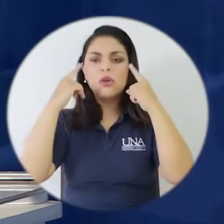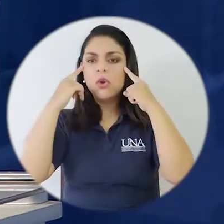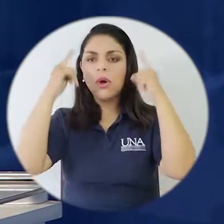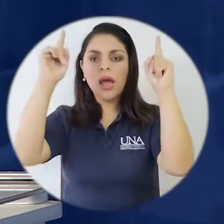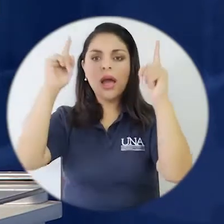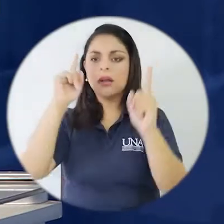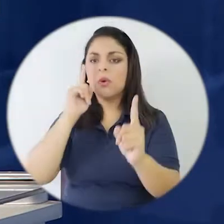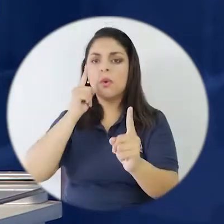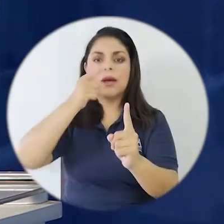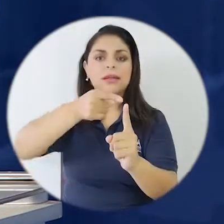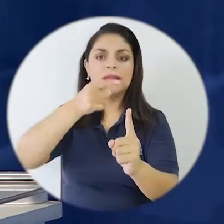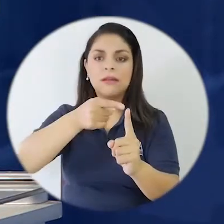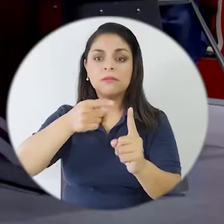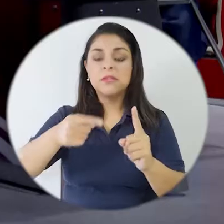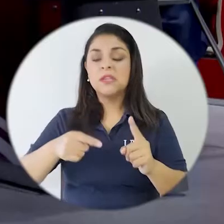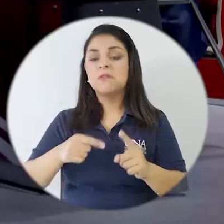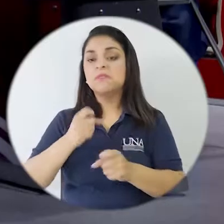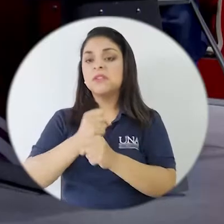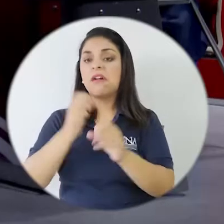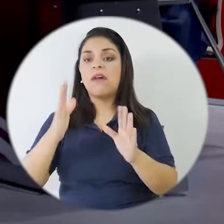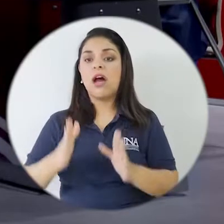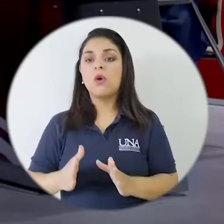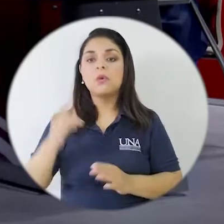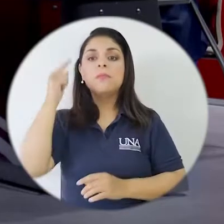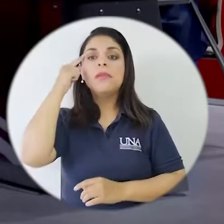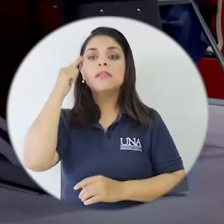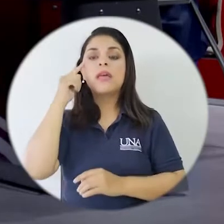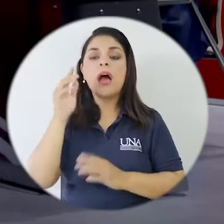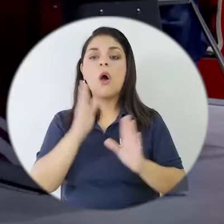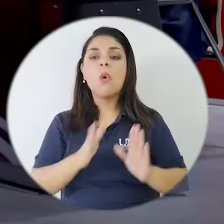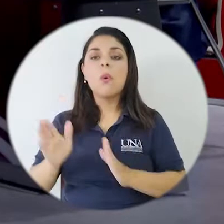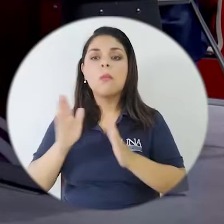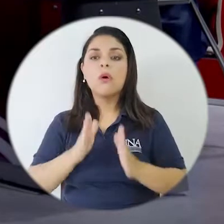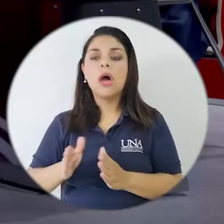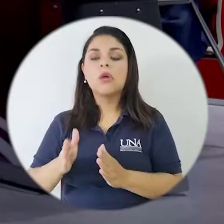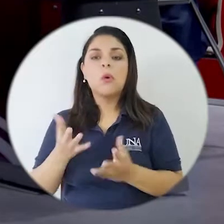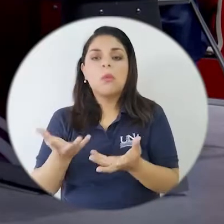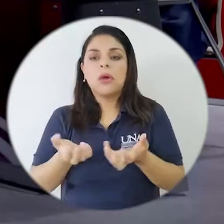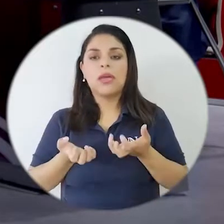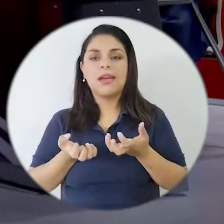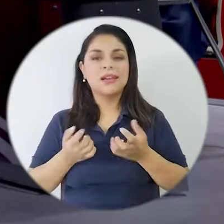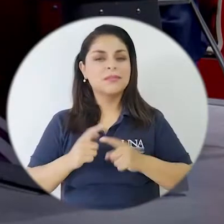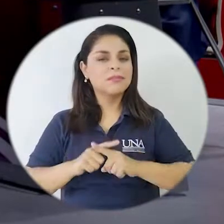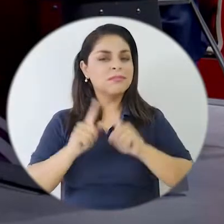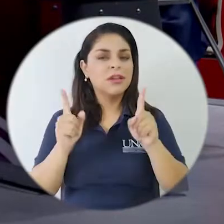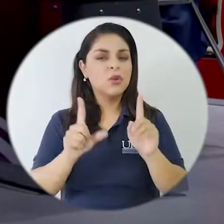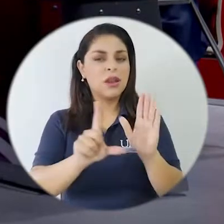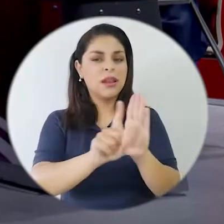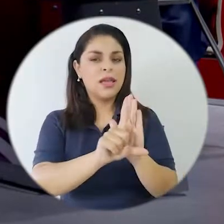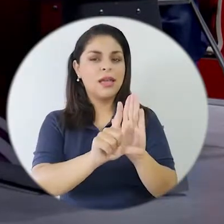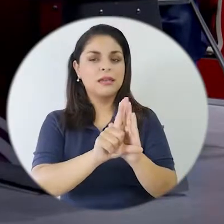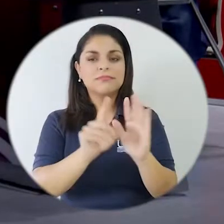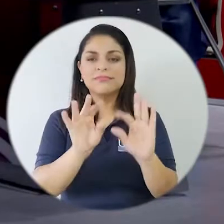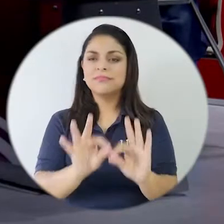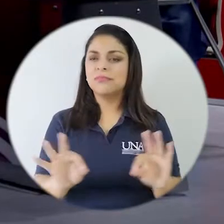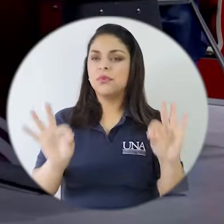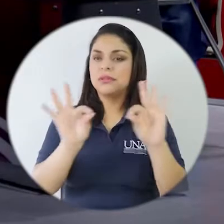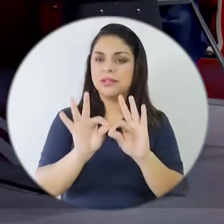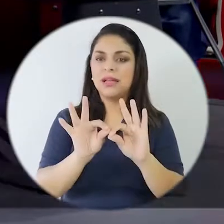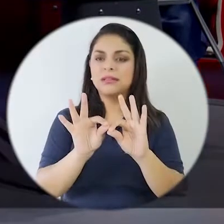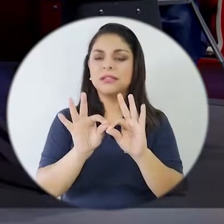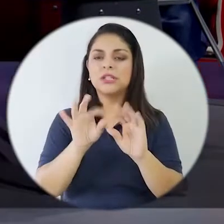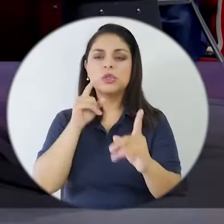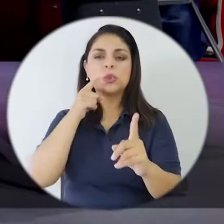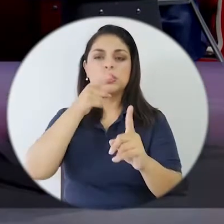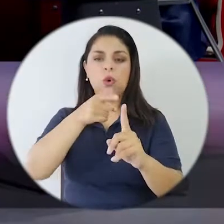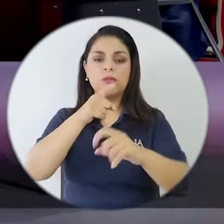la forma en que el trabajador mejor lo considere conveniente o lo pueda acomodar. Sin embargo, en nuestra legislación sí es importante, sobre todo en lo que tiene que